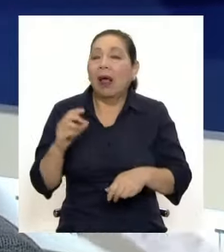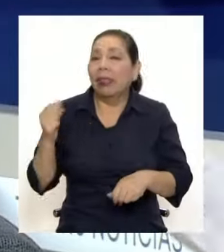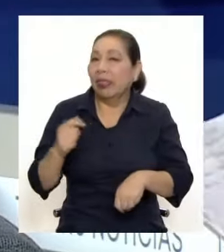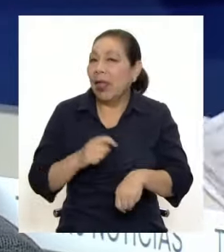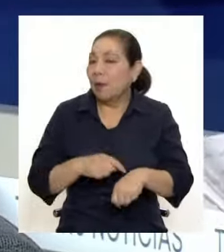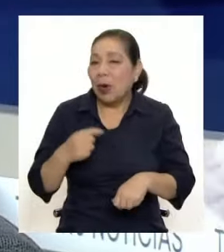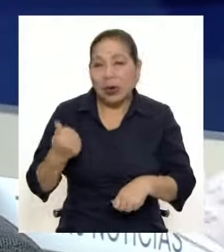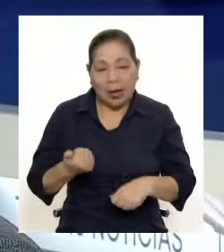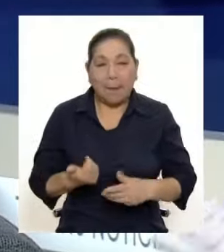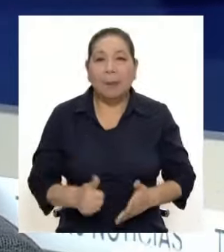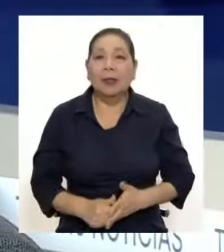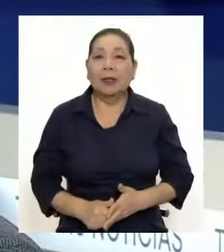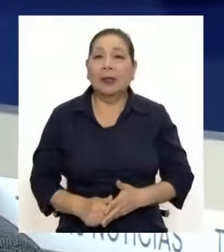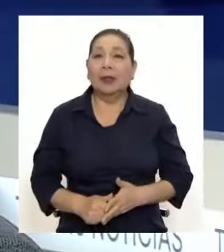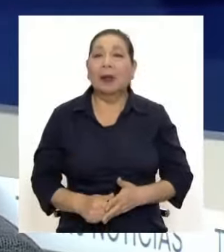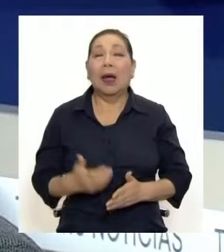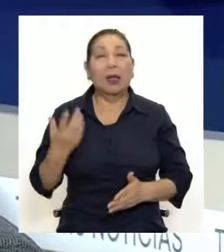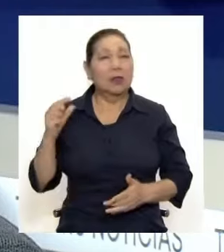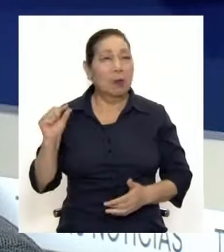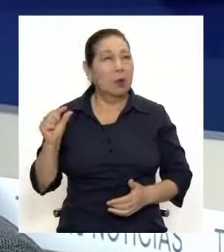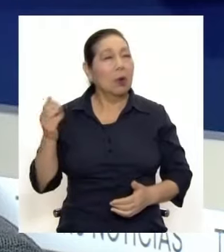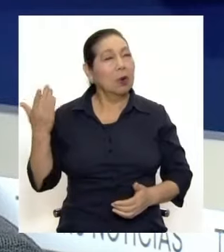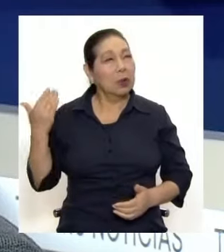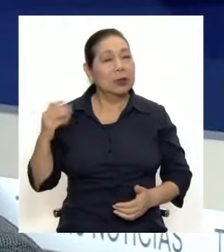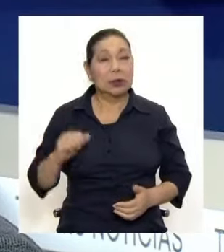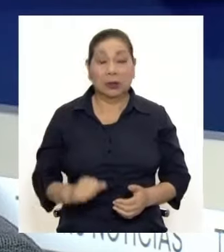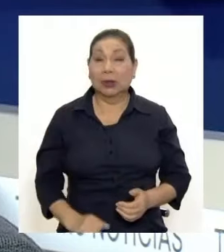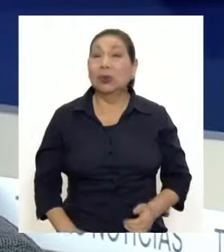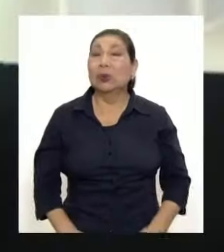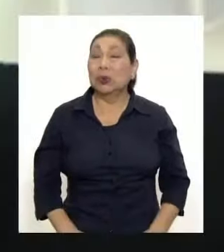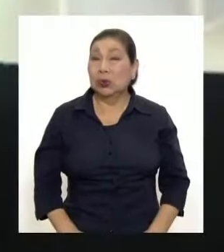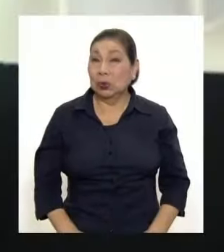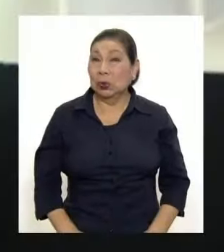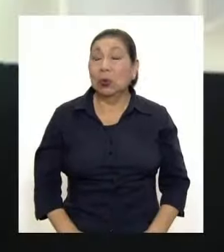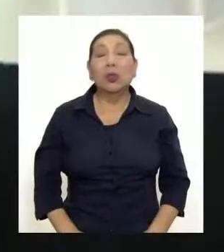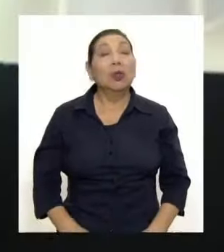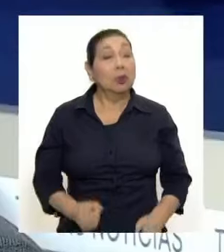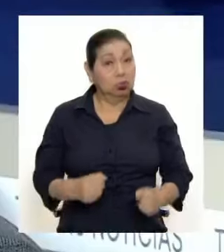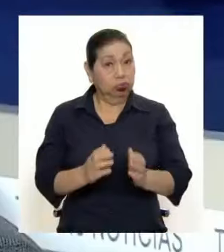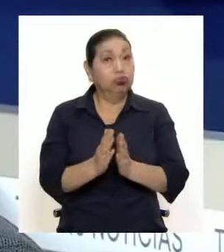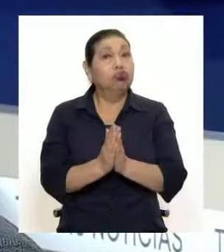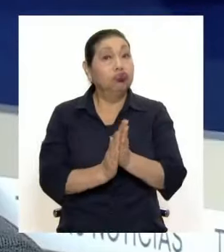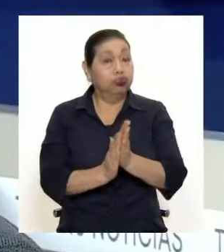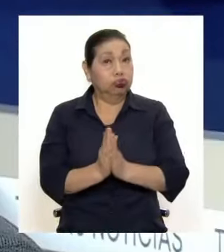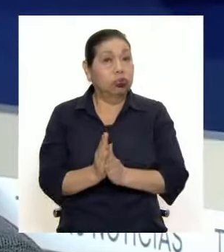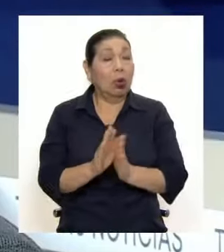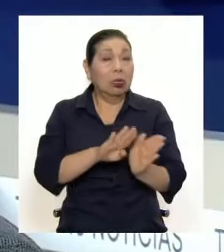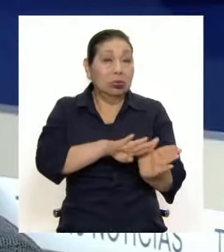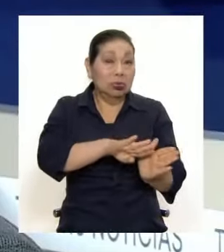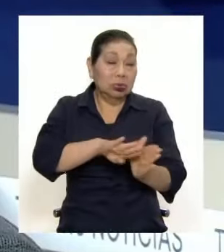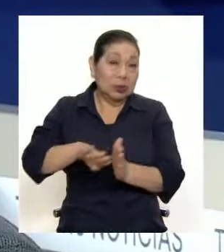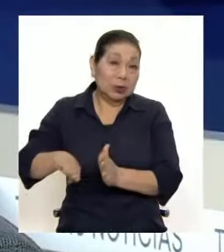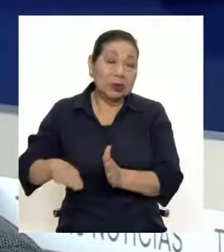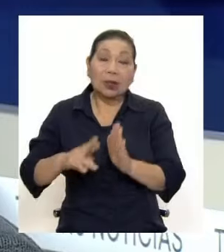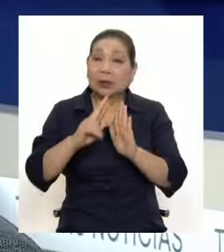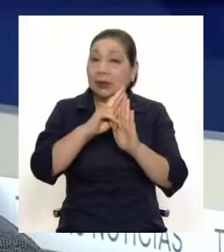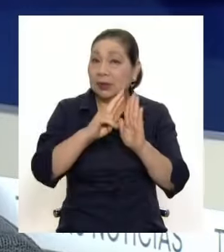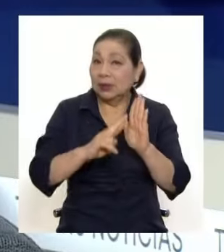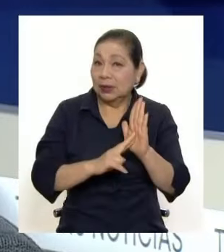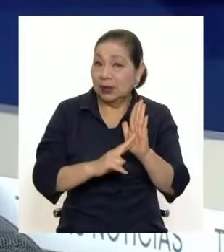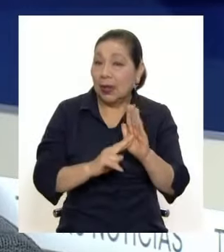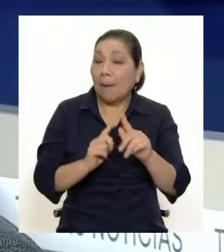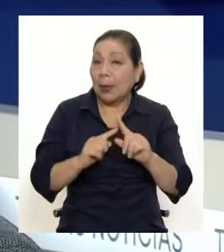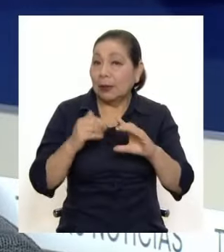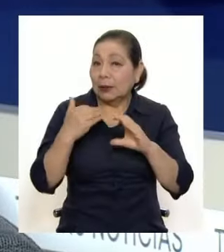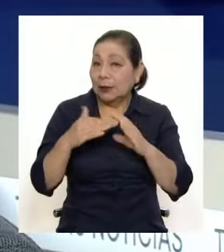real no recientemente la semana pasada hay beneficios no se han hay beneficios hemos eliminado requisitos para la